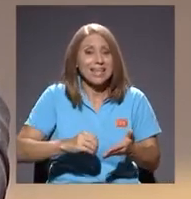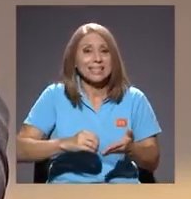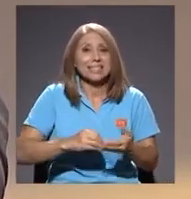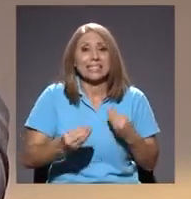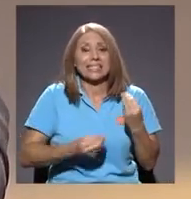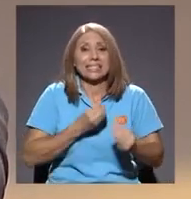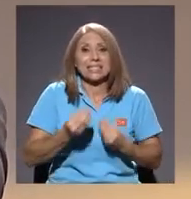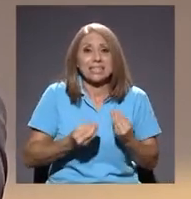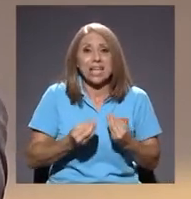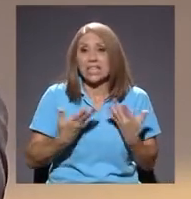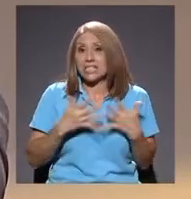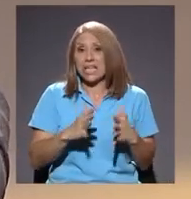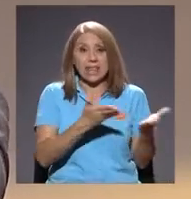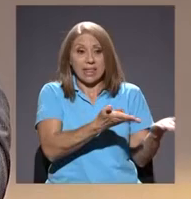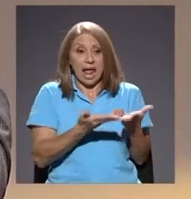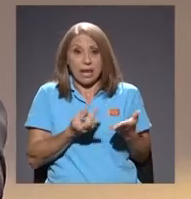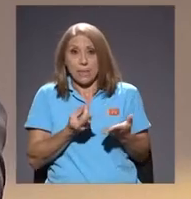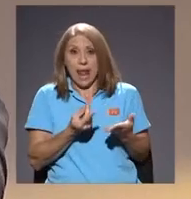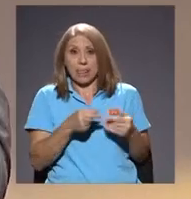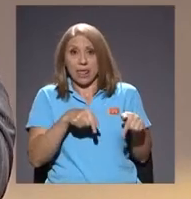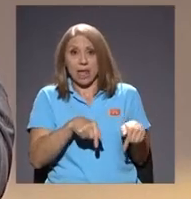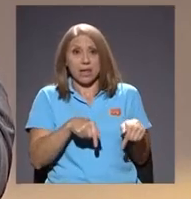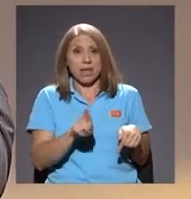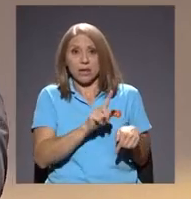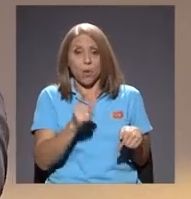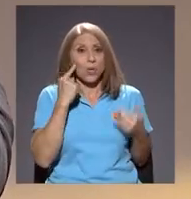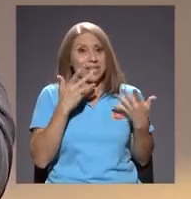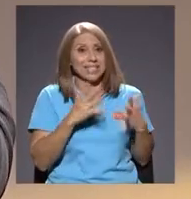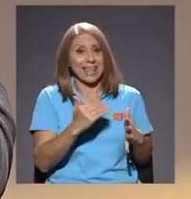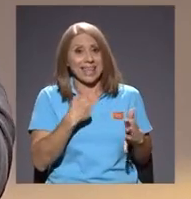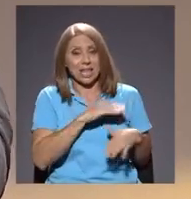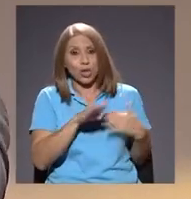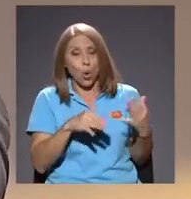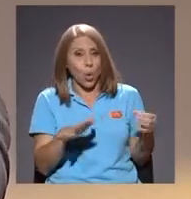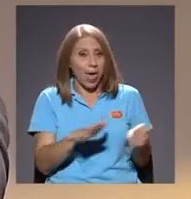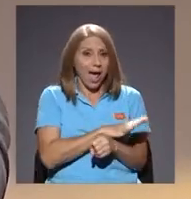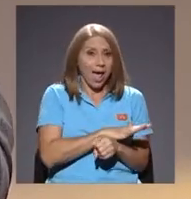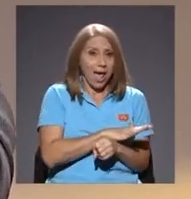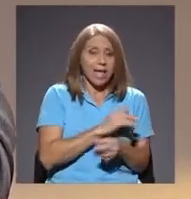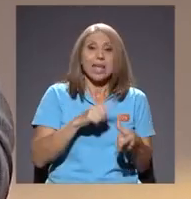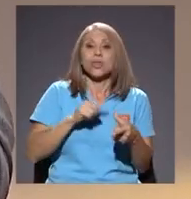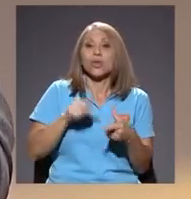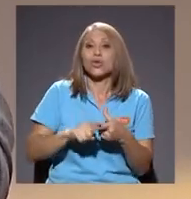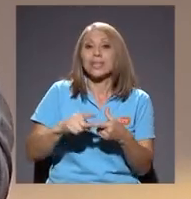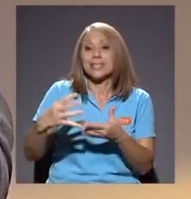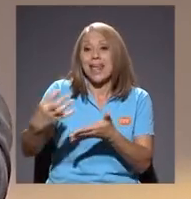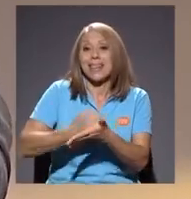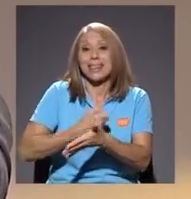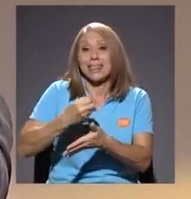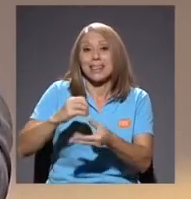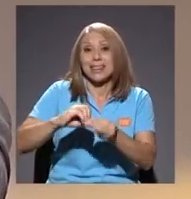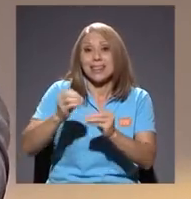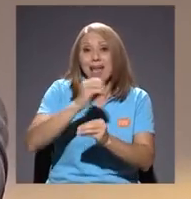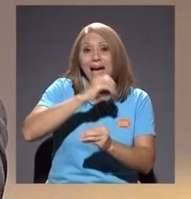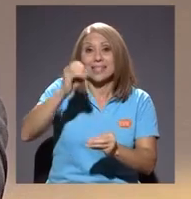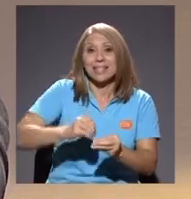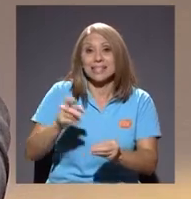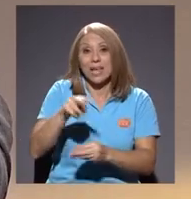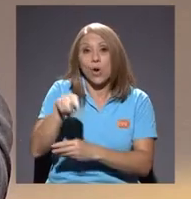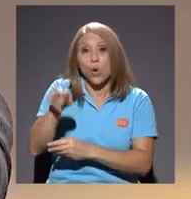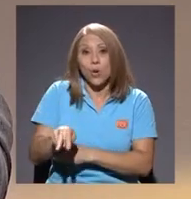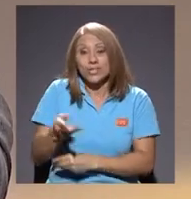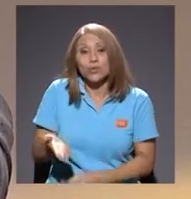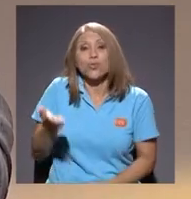aquí la tiene toda sino cuánto tienen que subir las tasas en colones para que inversionistas del extranjero